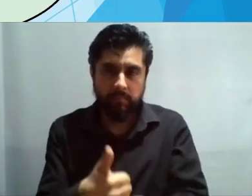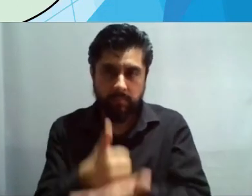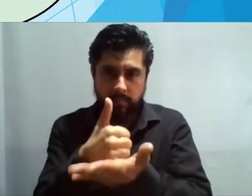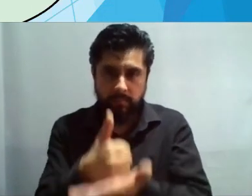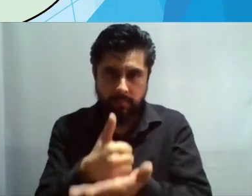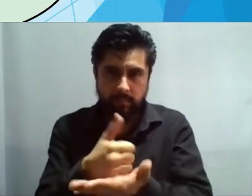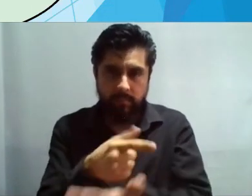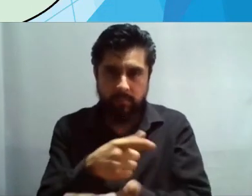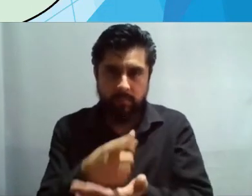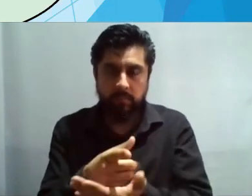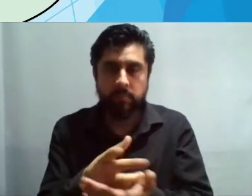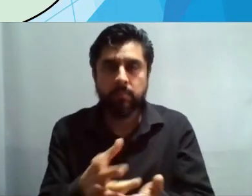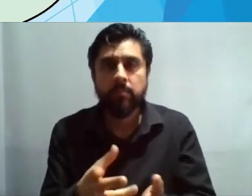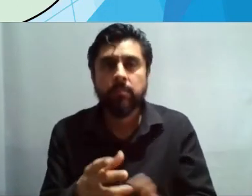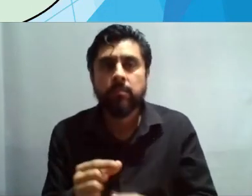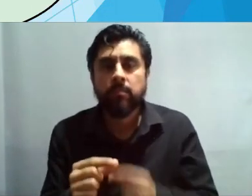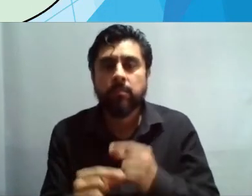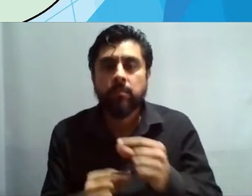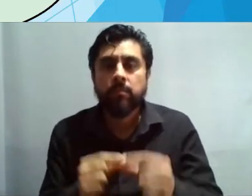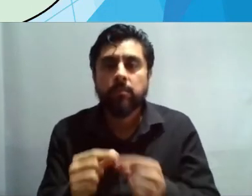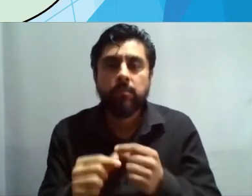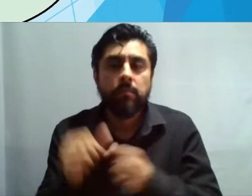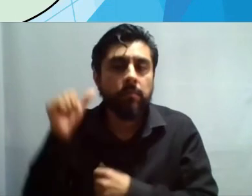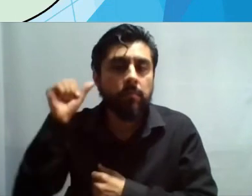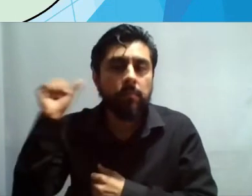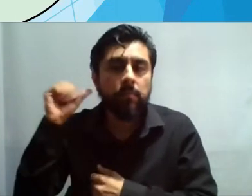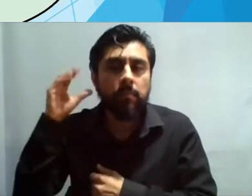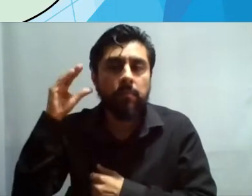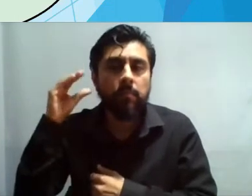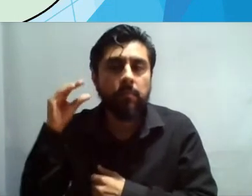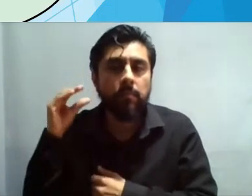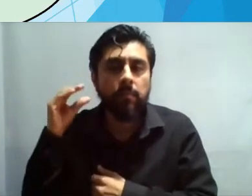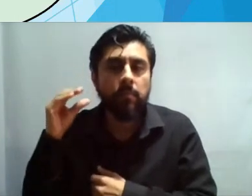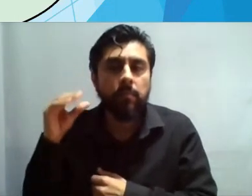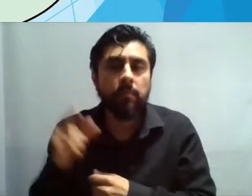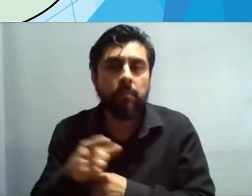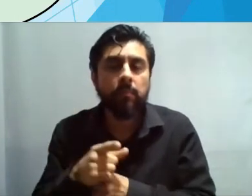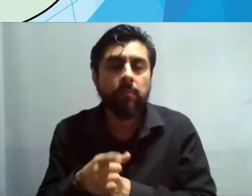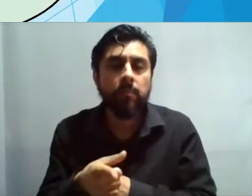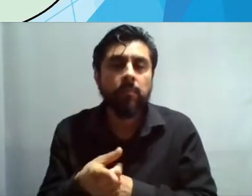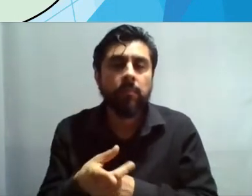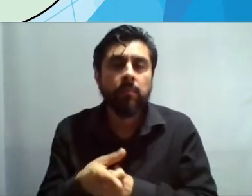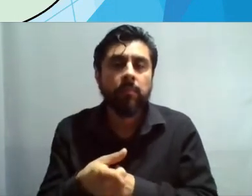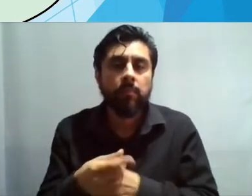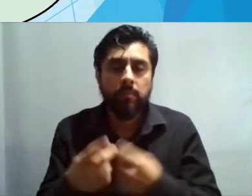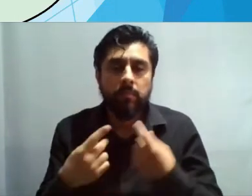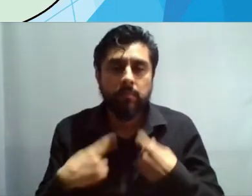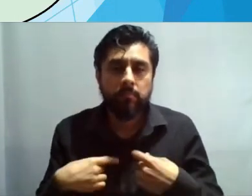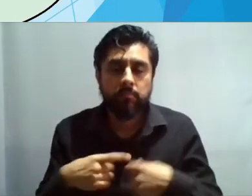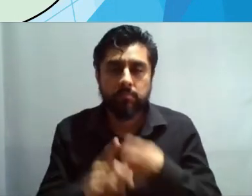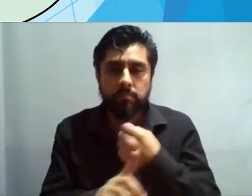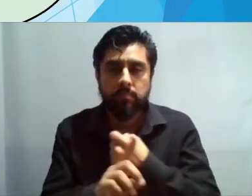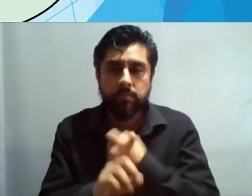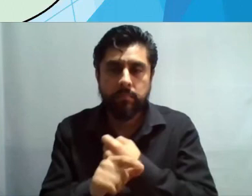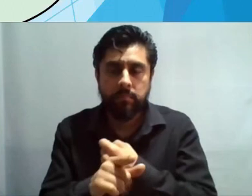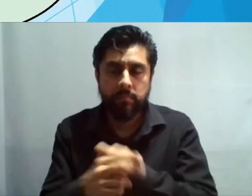a que la audición continúe bajando? Esto es algo que toda persona que tiene un problema auditivo debe de saberlo, porque